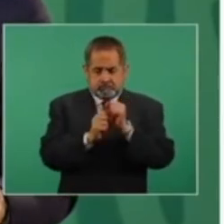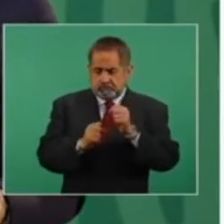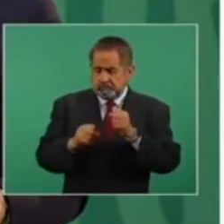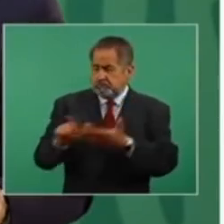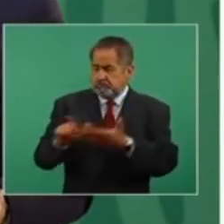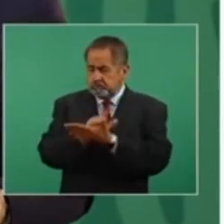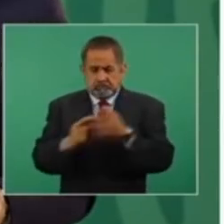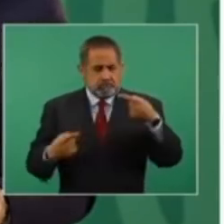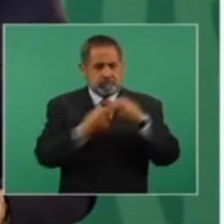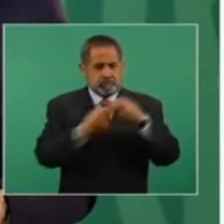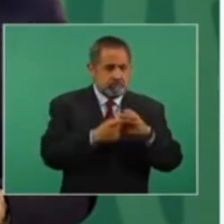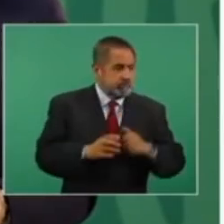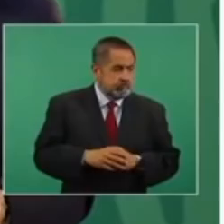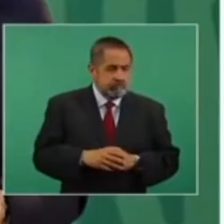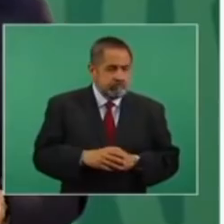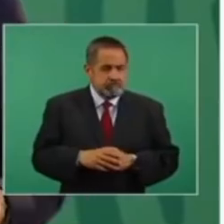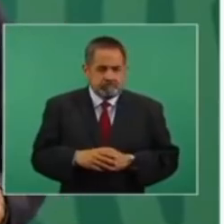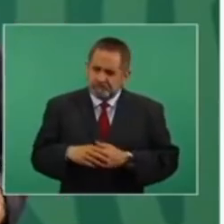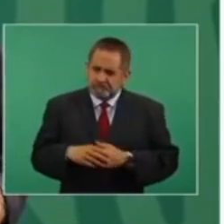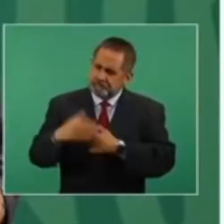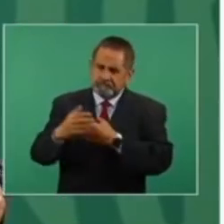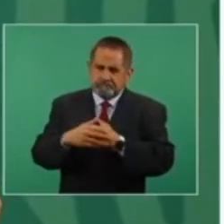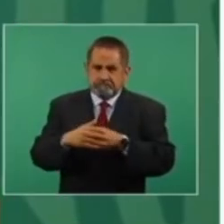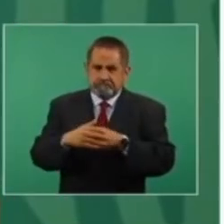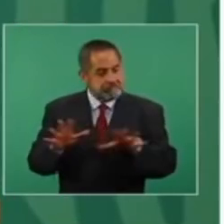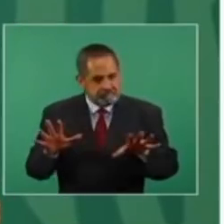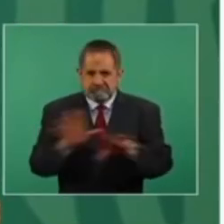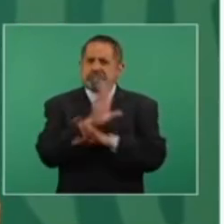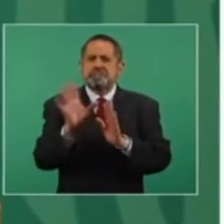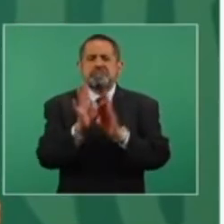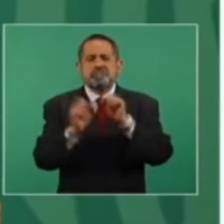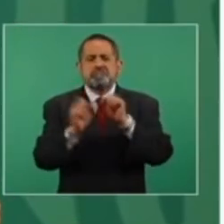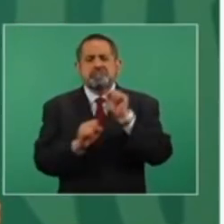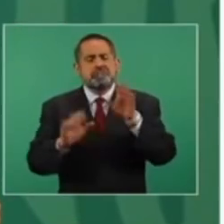ley? Va a la reforma a la Constitución,